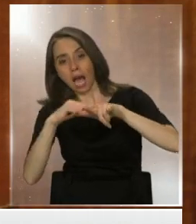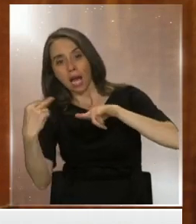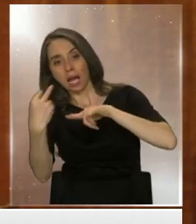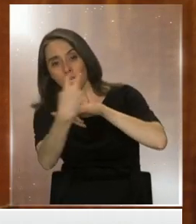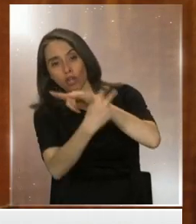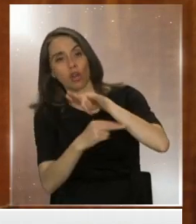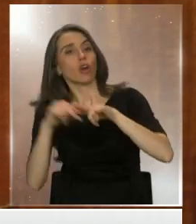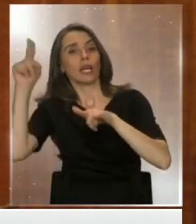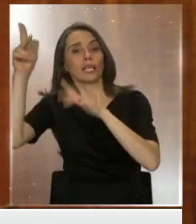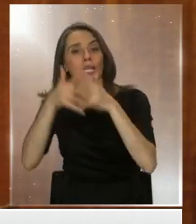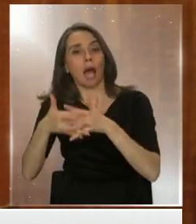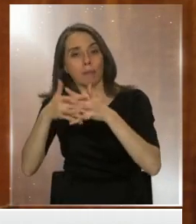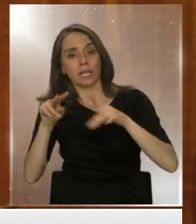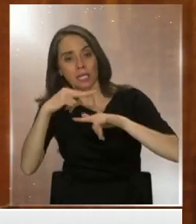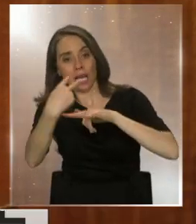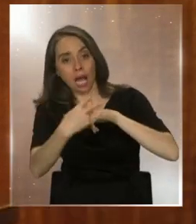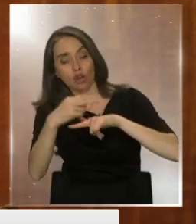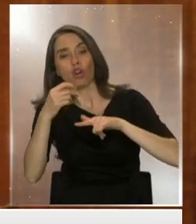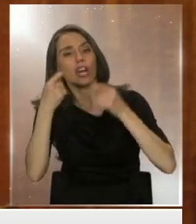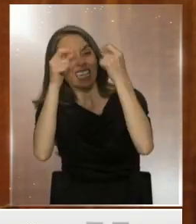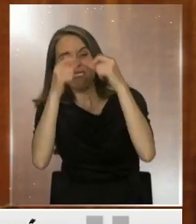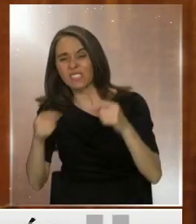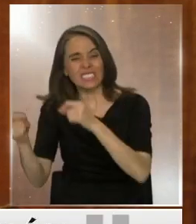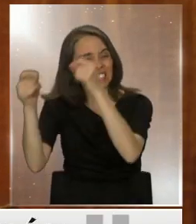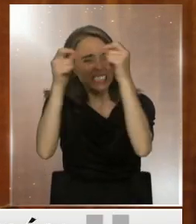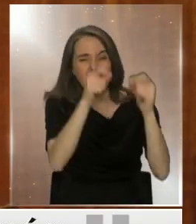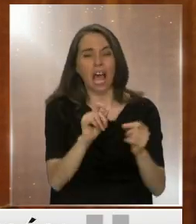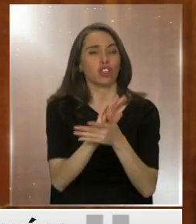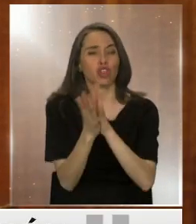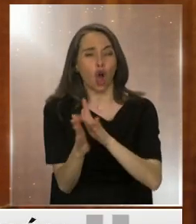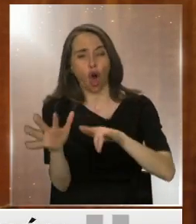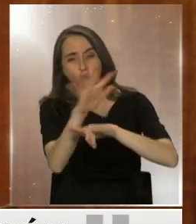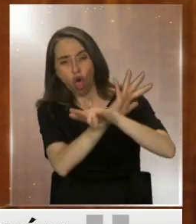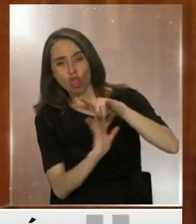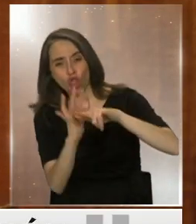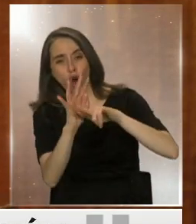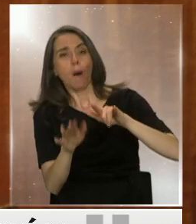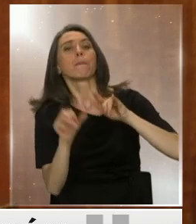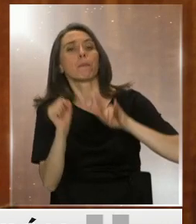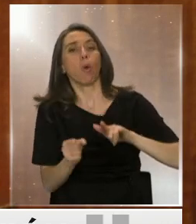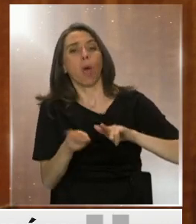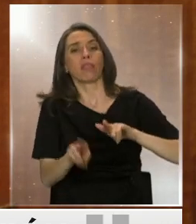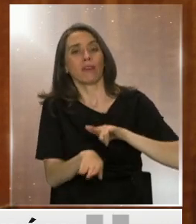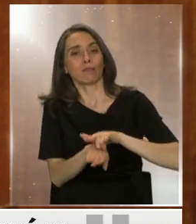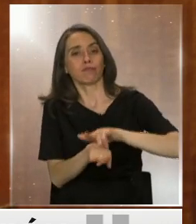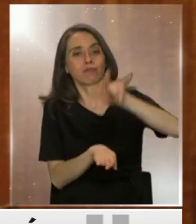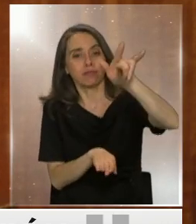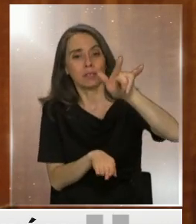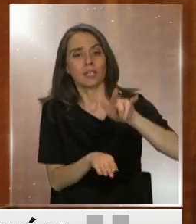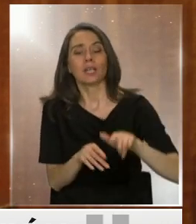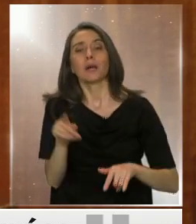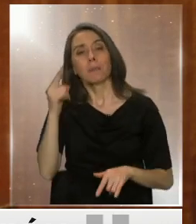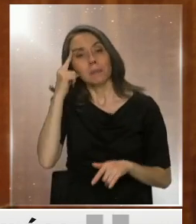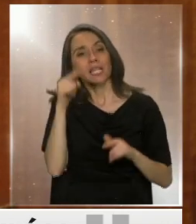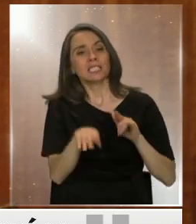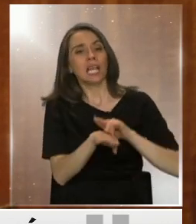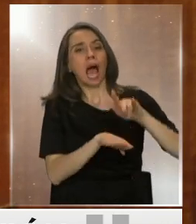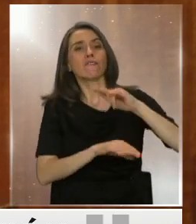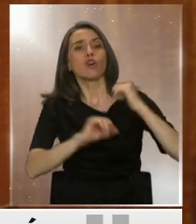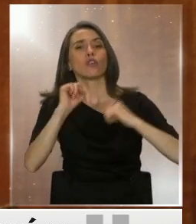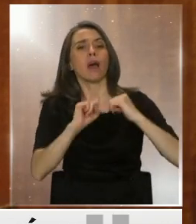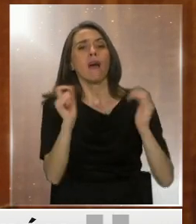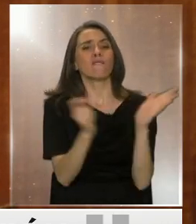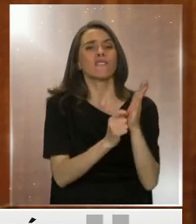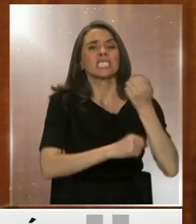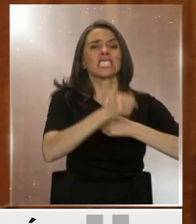sistemas del avión para poder volar y aquí no hay un tema de lo viejo que sea el avión cuando se construyó